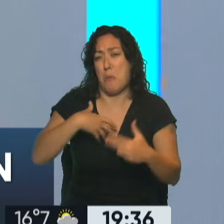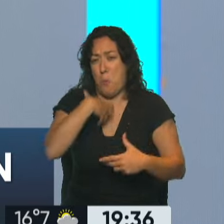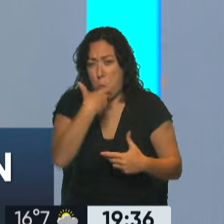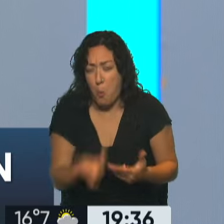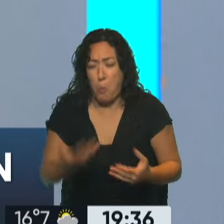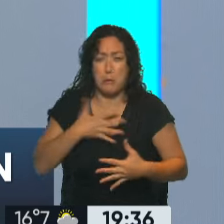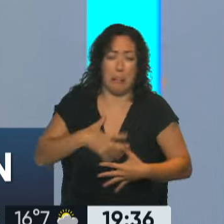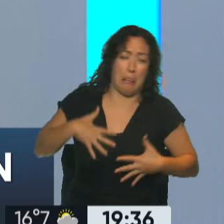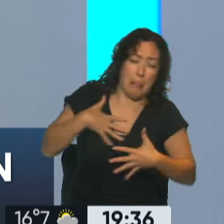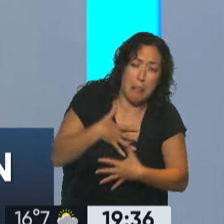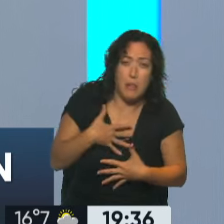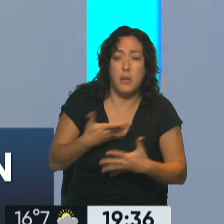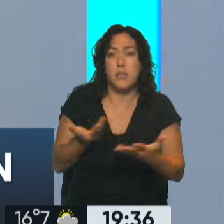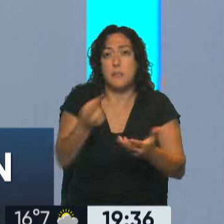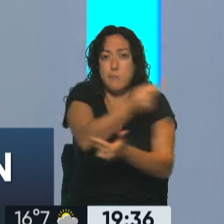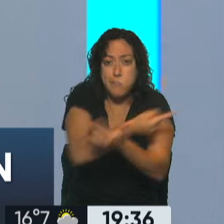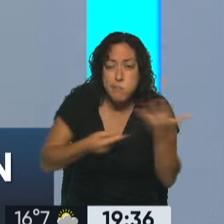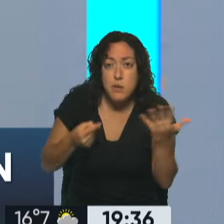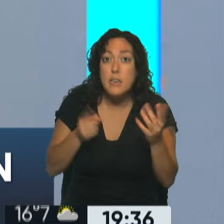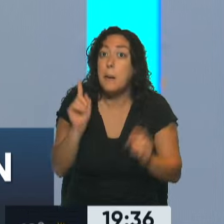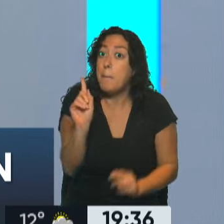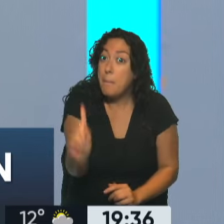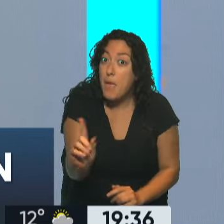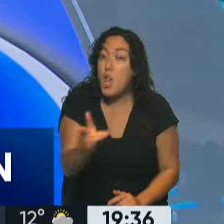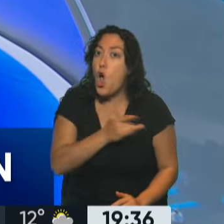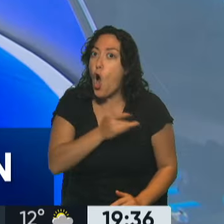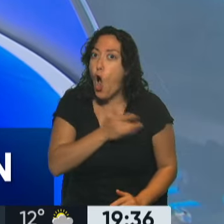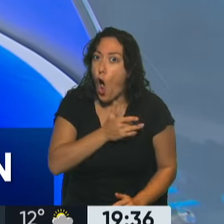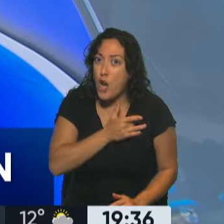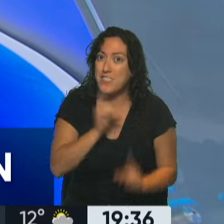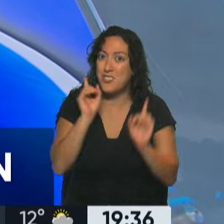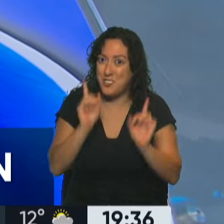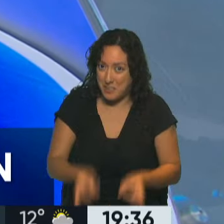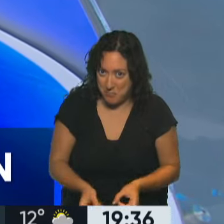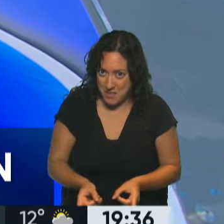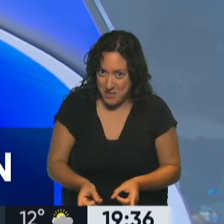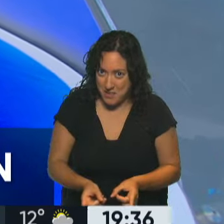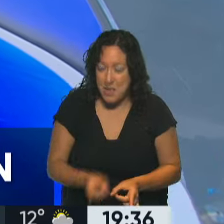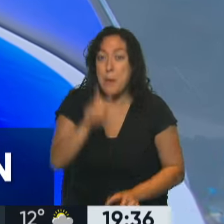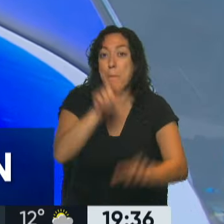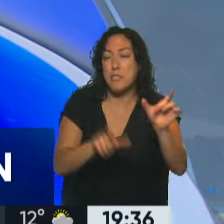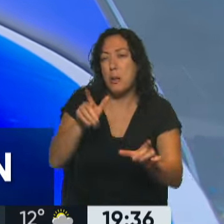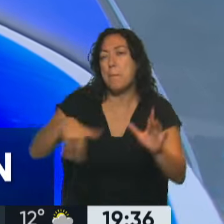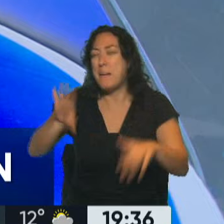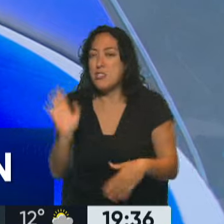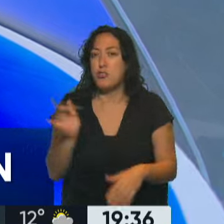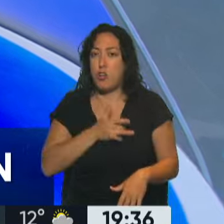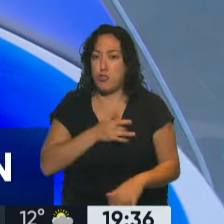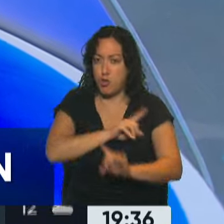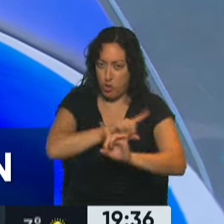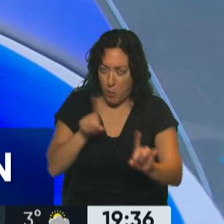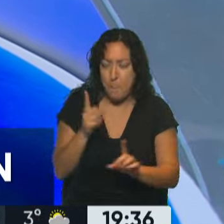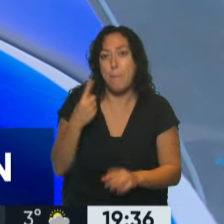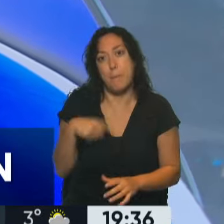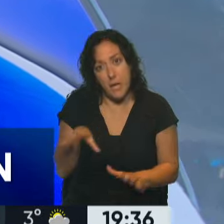es muy sintomática pero también afecta el corazón aunque en menor grado la afección cardíaca por el dengue se